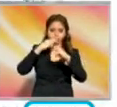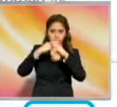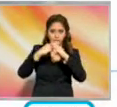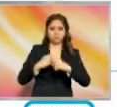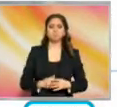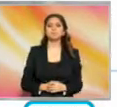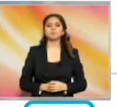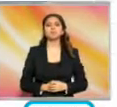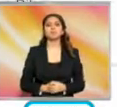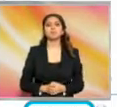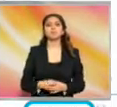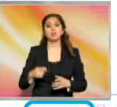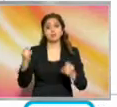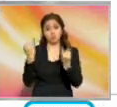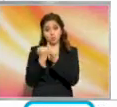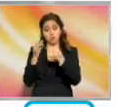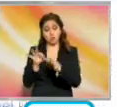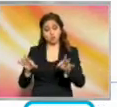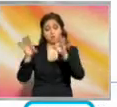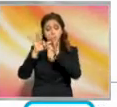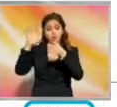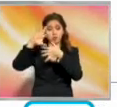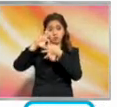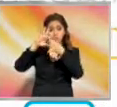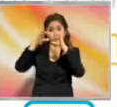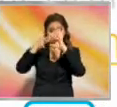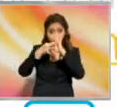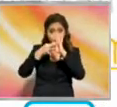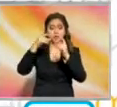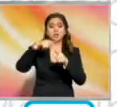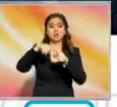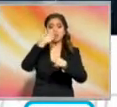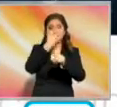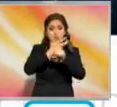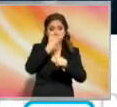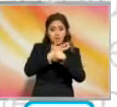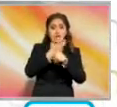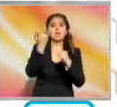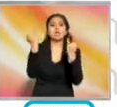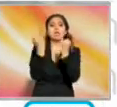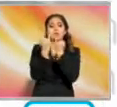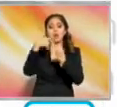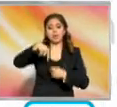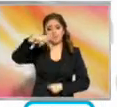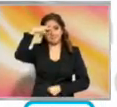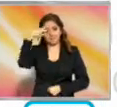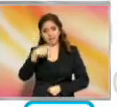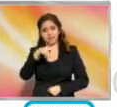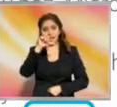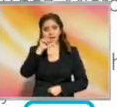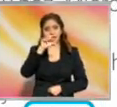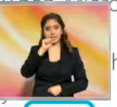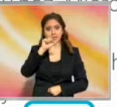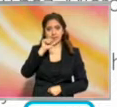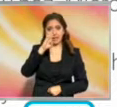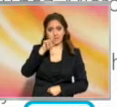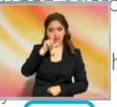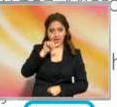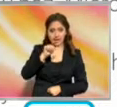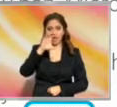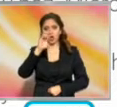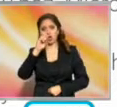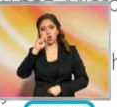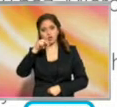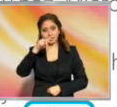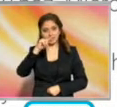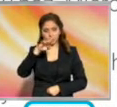Juegos Olímpicos, elecciones en Estados Unidos. Así es, sí, claro. En México, nuestro proceso de la Asamblea Constituyente. Pero eso es muy interesante. Ahorita vamos, espera, Juan. Pero a